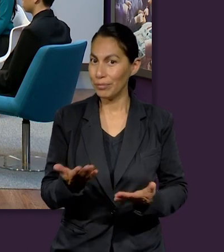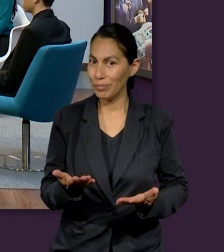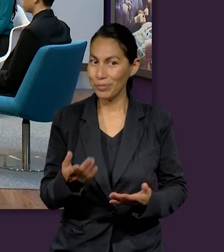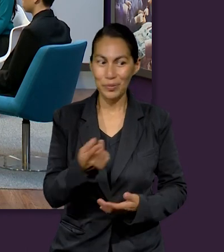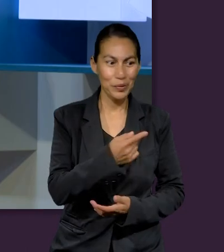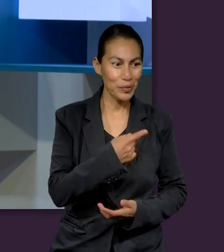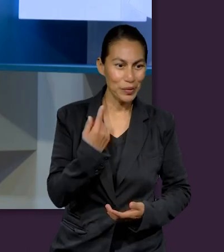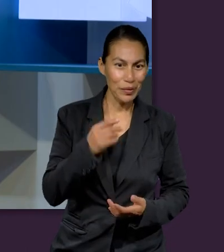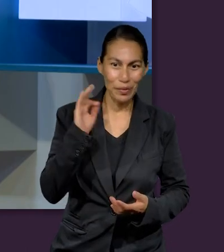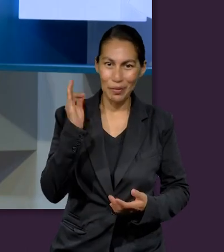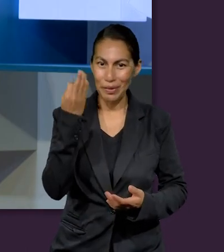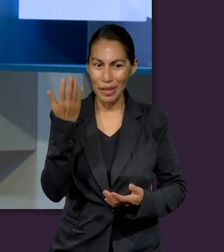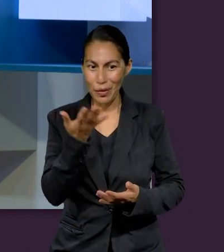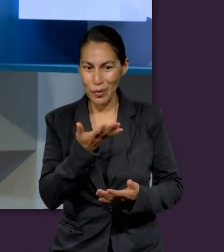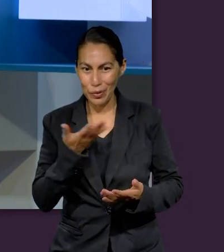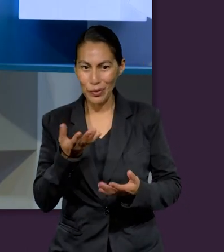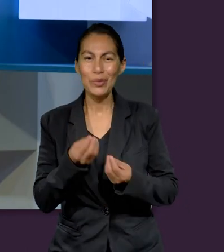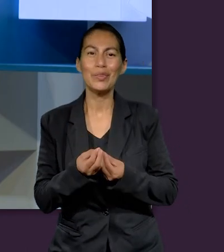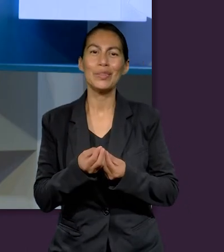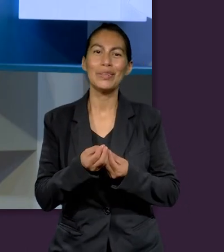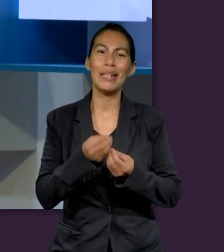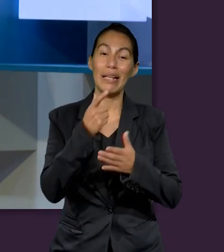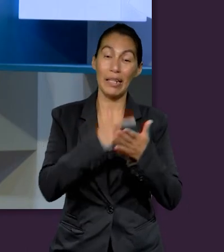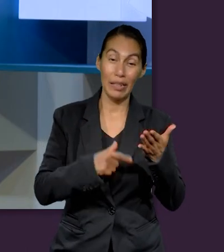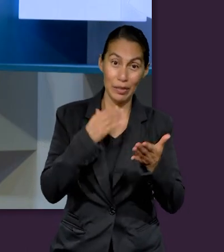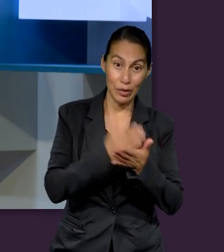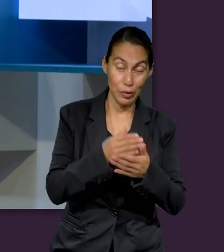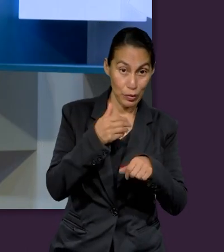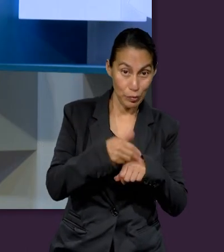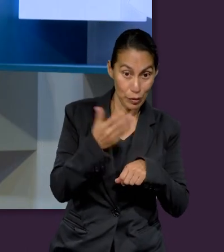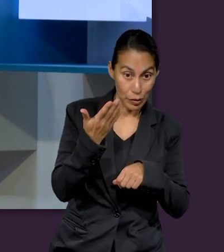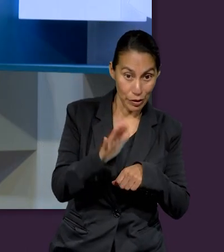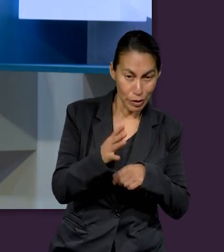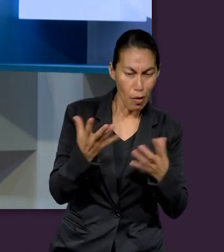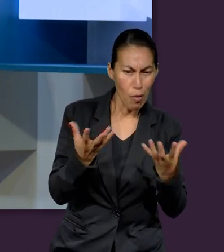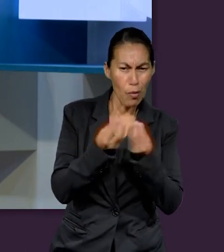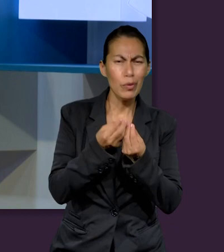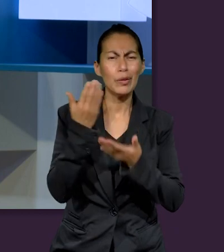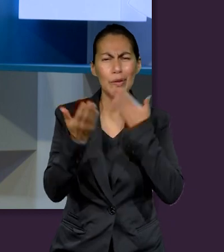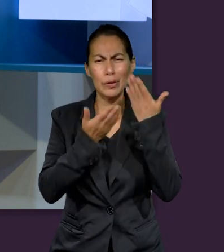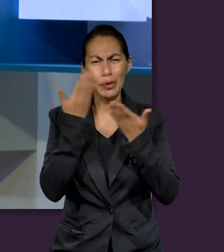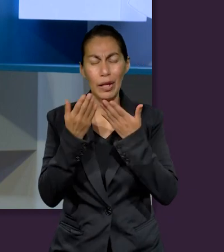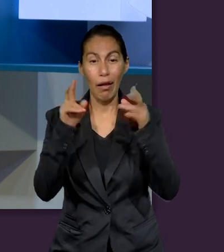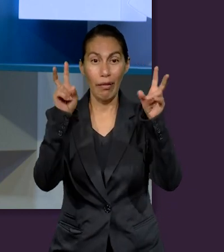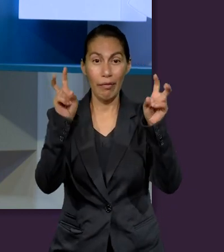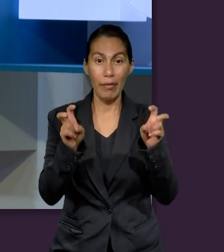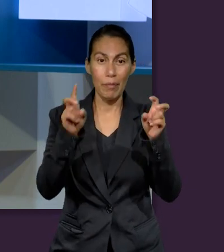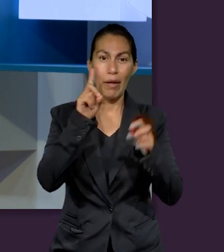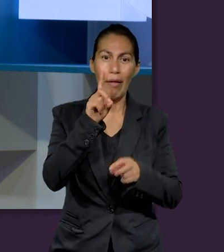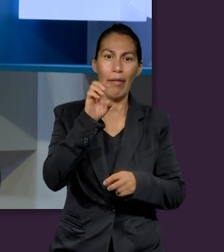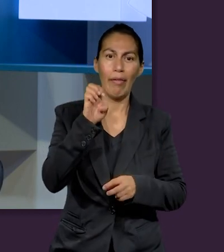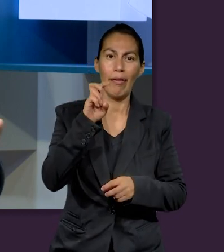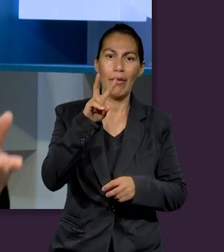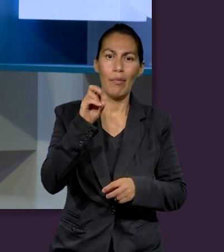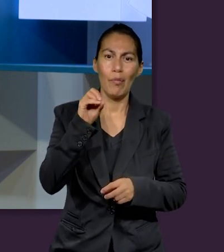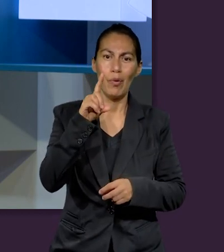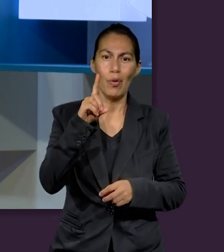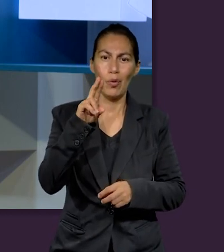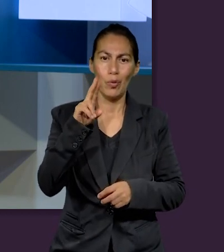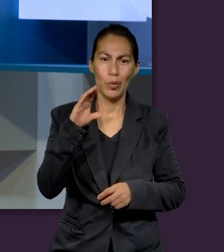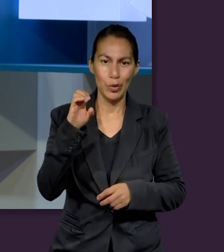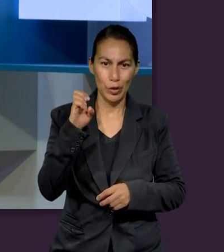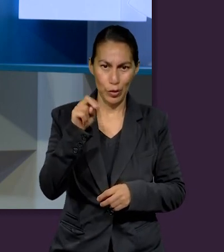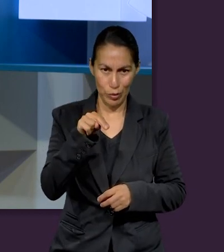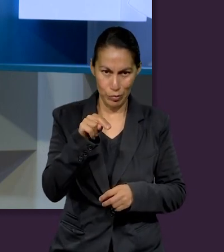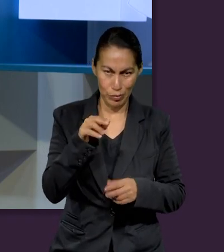como facultad hoy vamos a estudiar la lesión número 10 que se titula la devolución Pero antes quisiéramos pedir